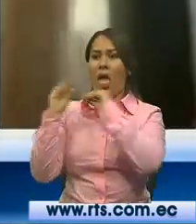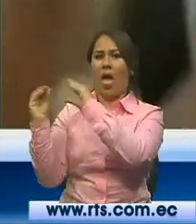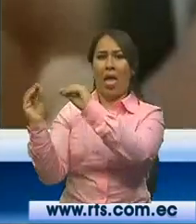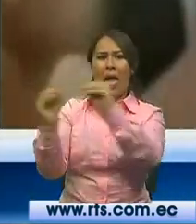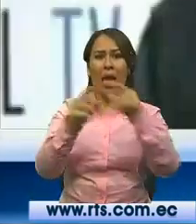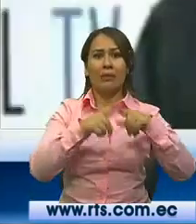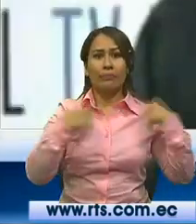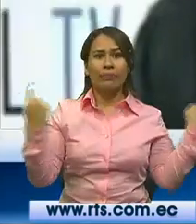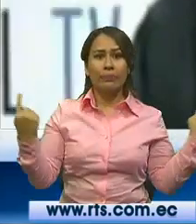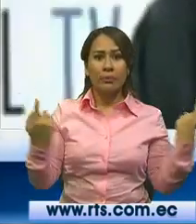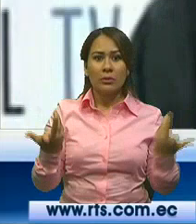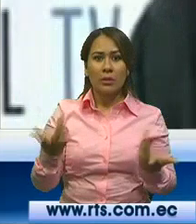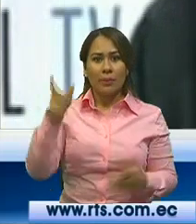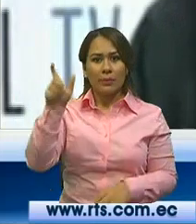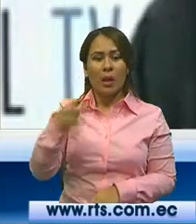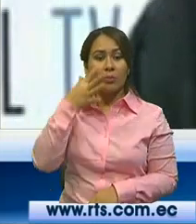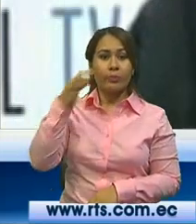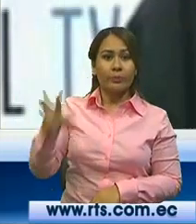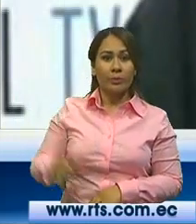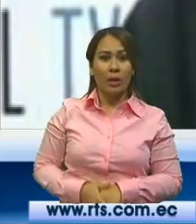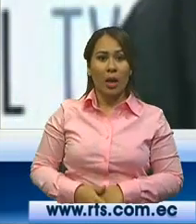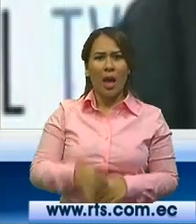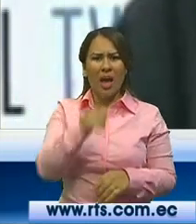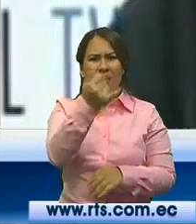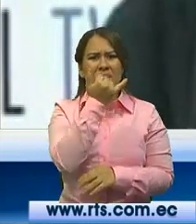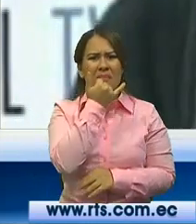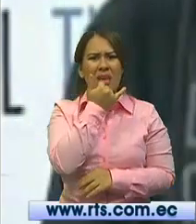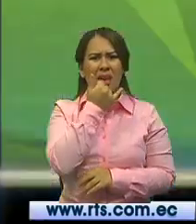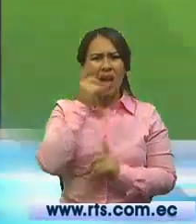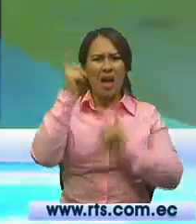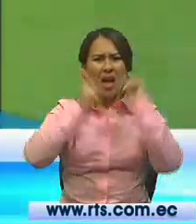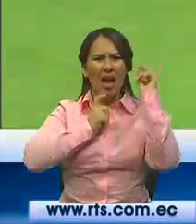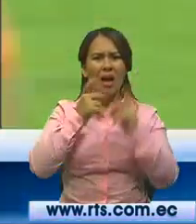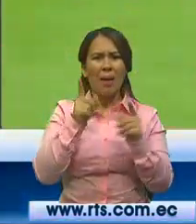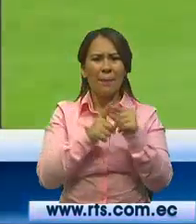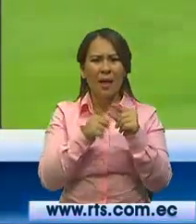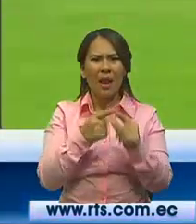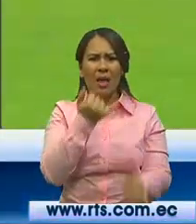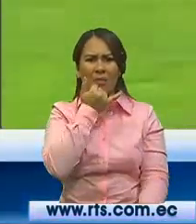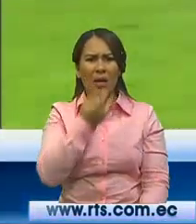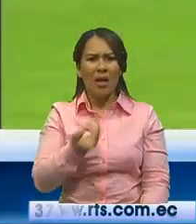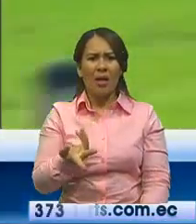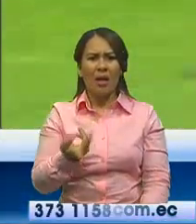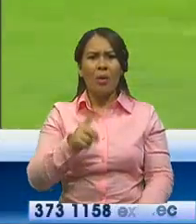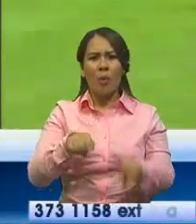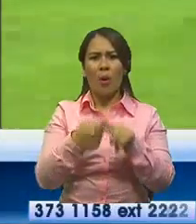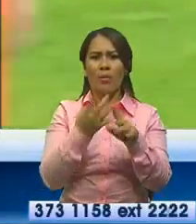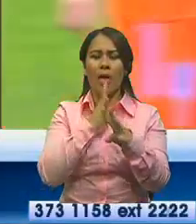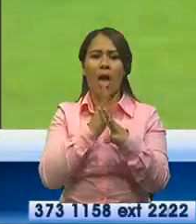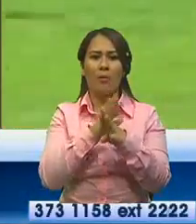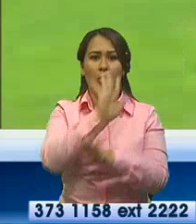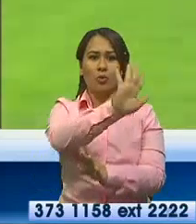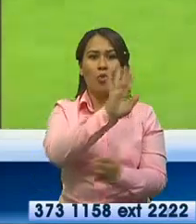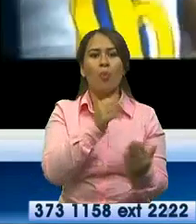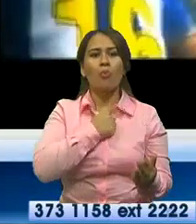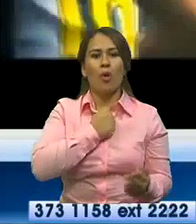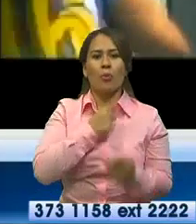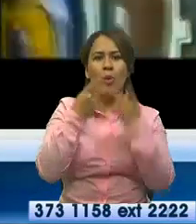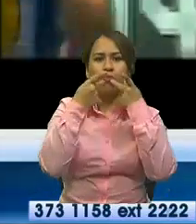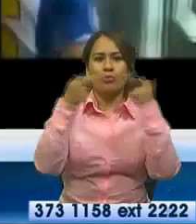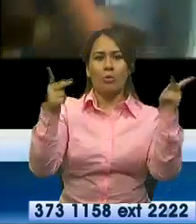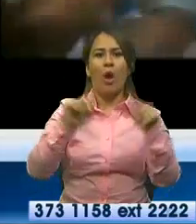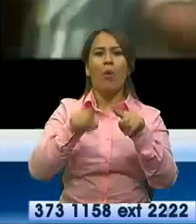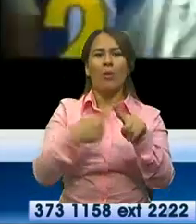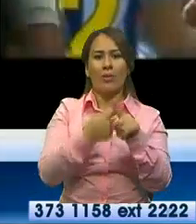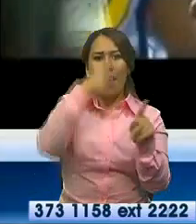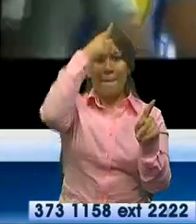de reacciones luego que se refiriera de este modo al jugador ecuatoriano Felipe Caicedo cuando analizaba en su programa el próximo encuentro que